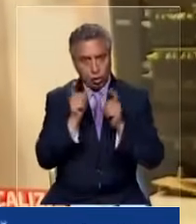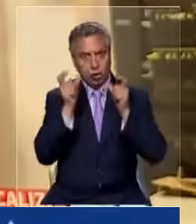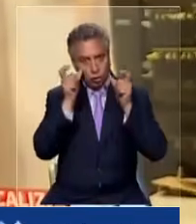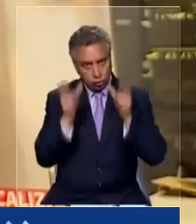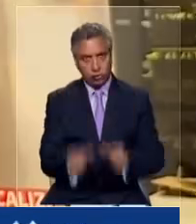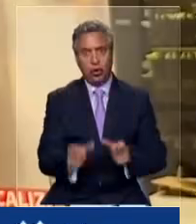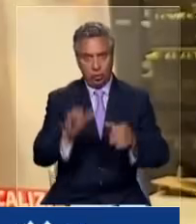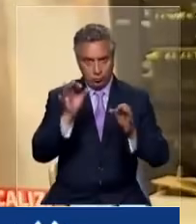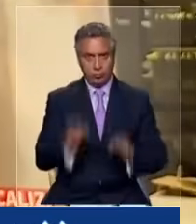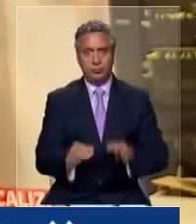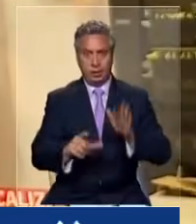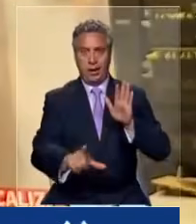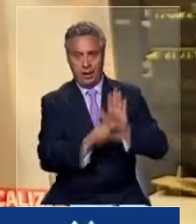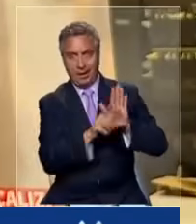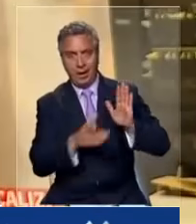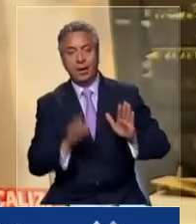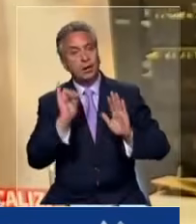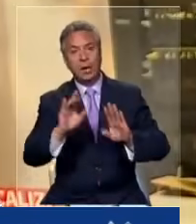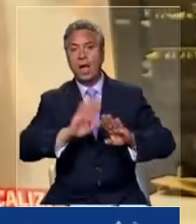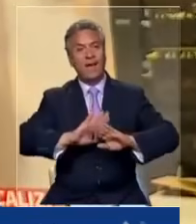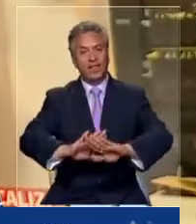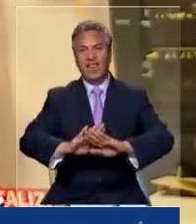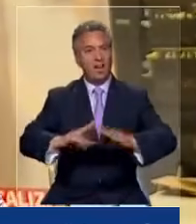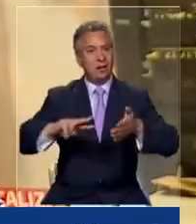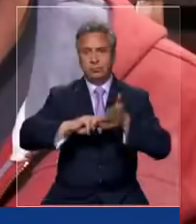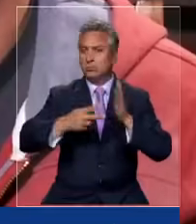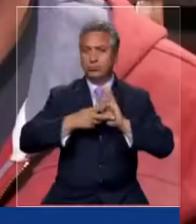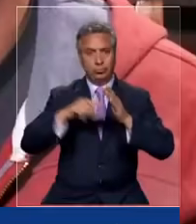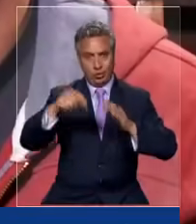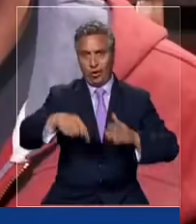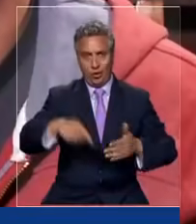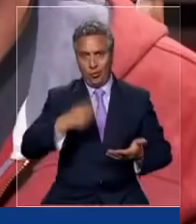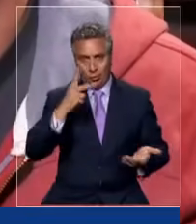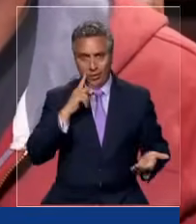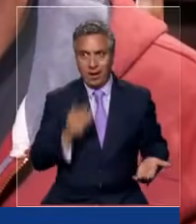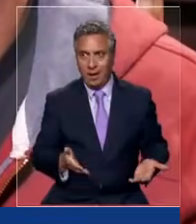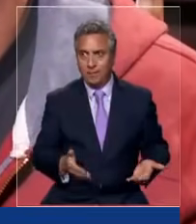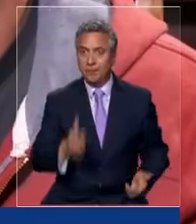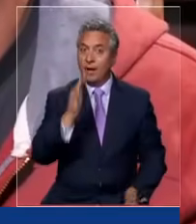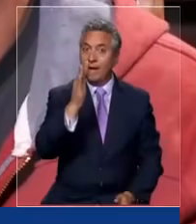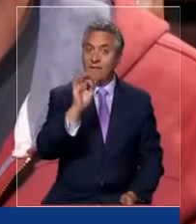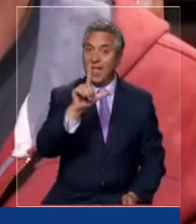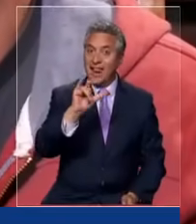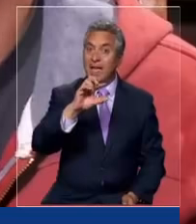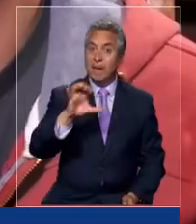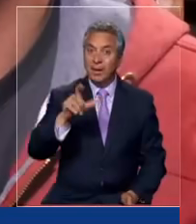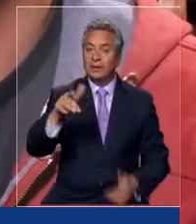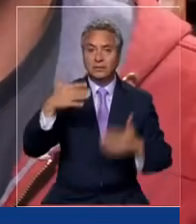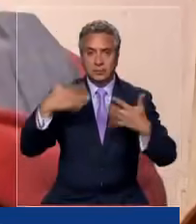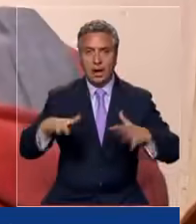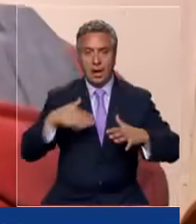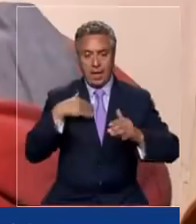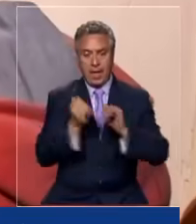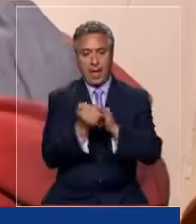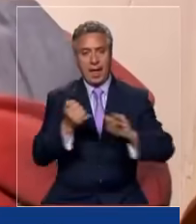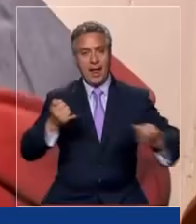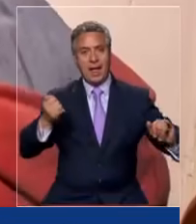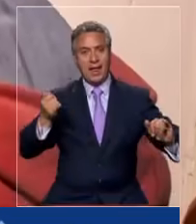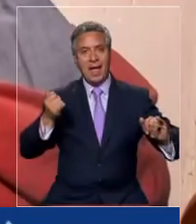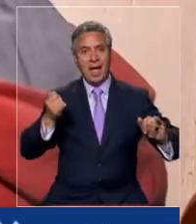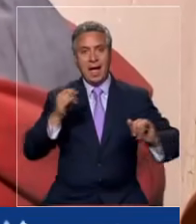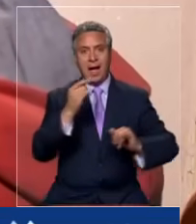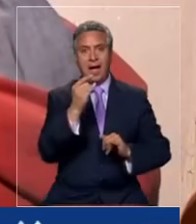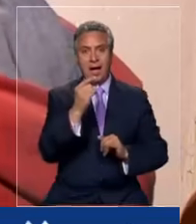y también para evitar los conflictos que se ven hoy en día. Felipe Padilla había dejado de estudiar Ingeniería Industrial Civil en la